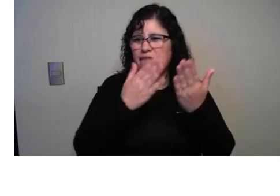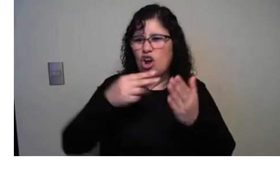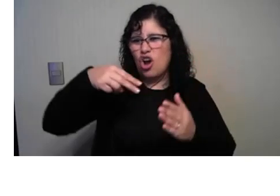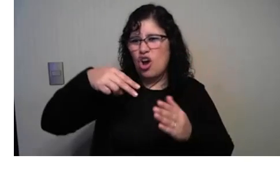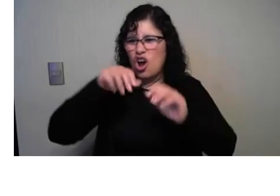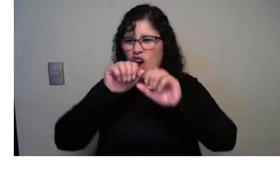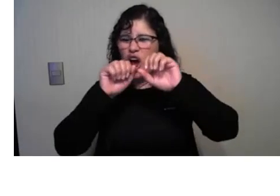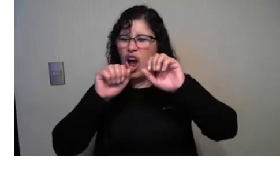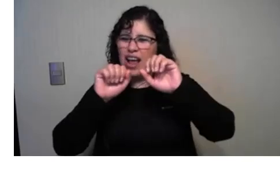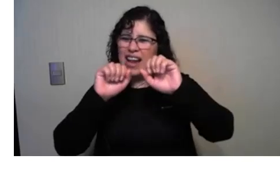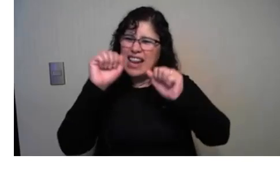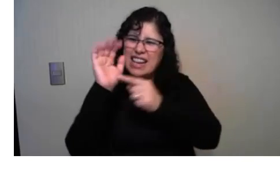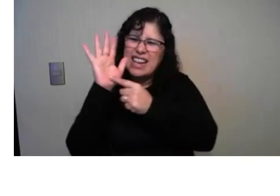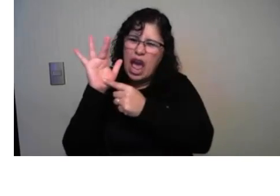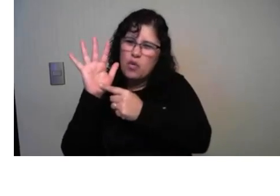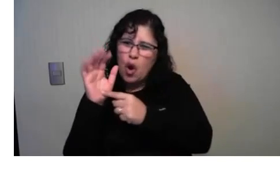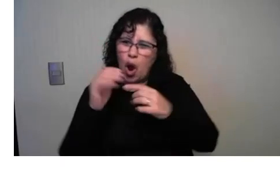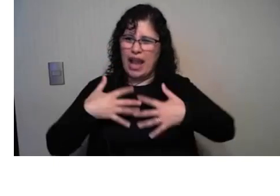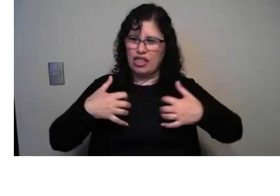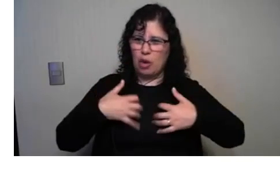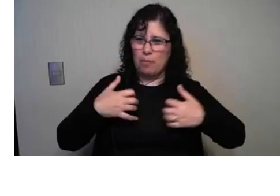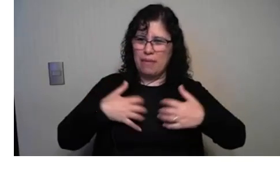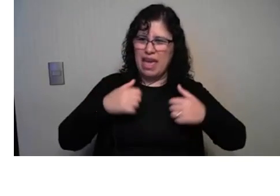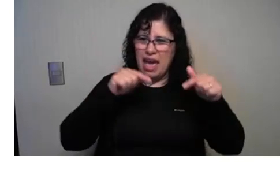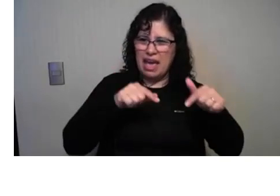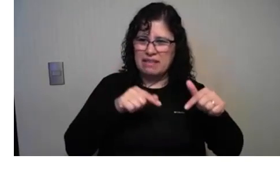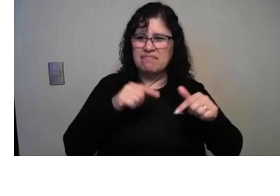nervioso, pero sí está disponible, me imagino,